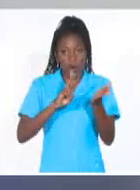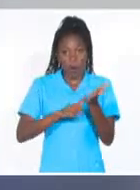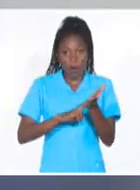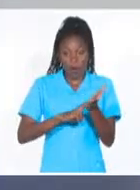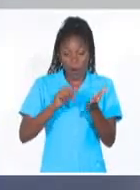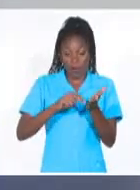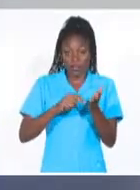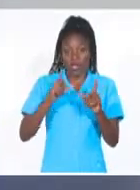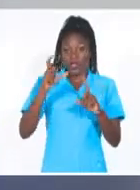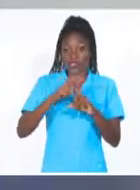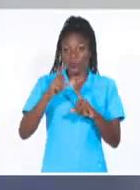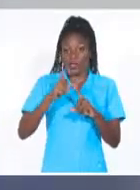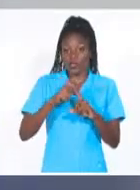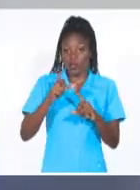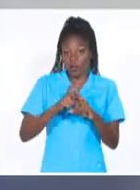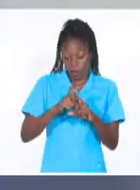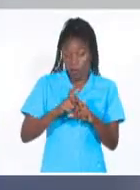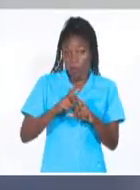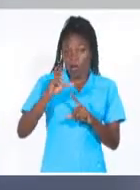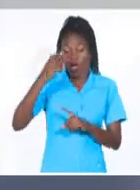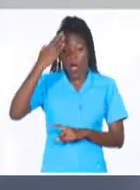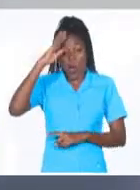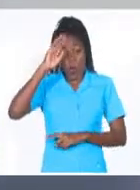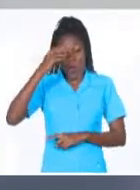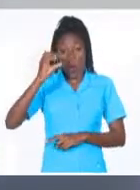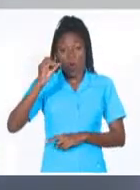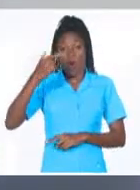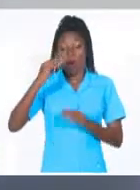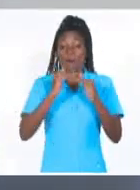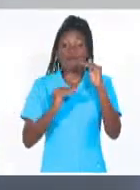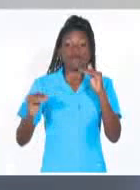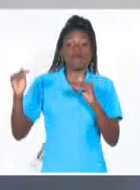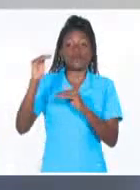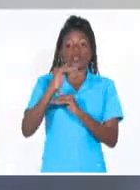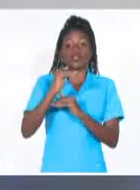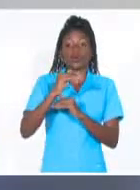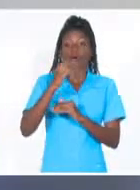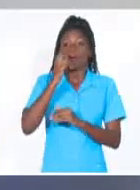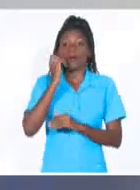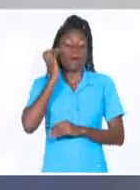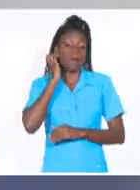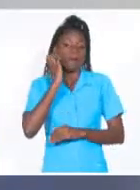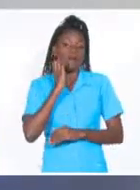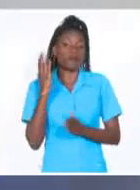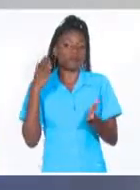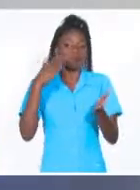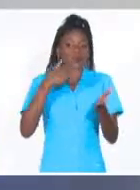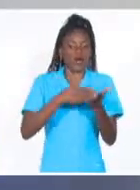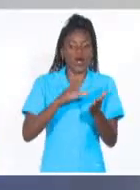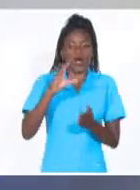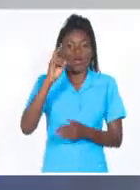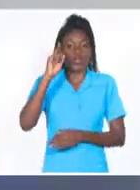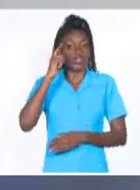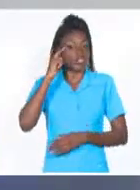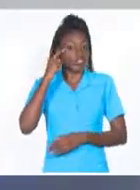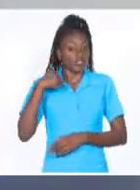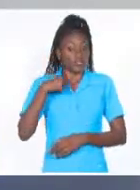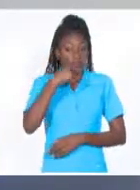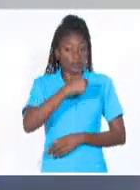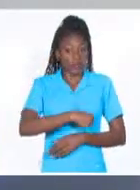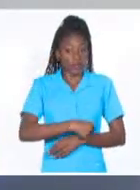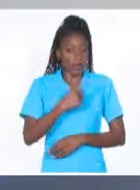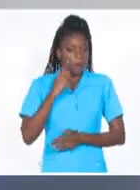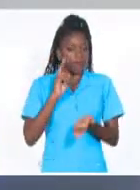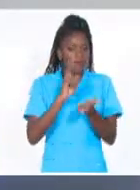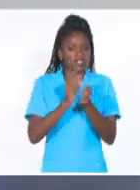Político del Comité Central del Partido Comunista de Cuba y primer ministro Manuel Marrero Cruz arribó a la República Popular China para cumplimentar una